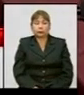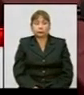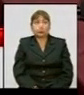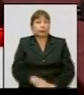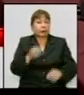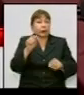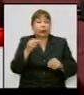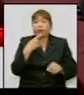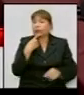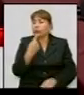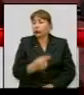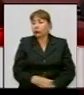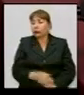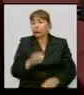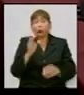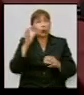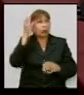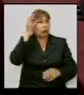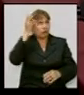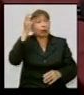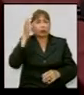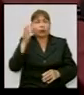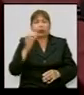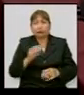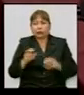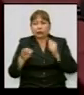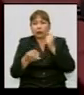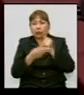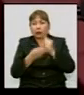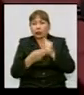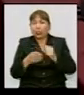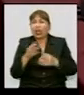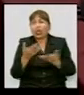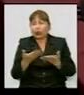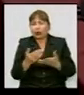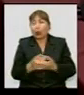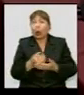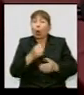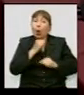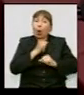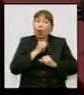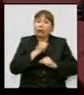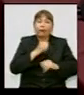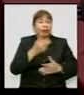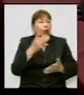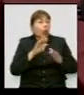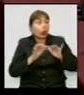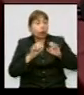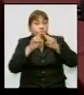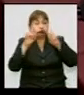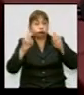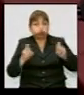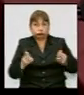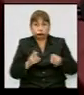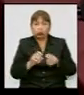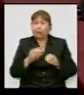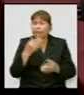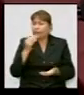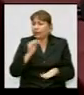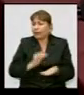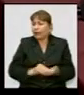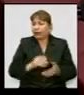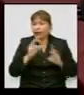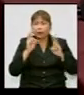Este es el concepto de ciberseguridad y ciberdefensa, o de seguridad digital y ciberdefensa, que es uno de los temas que nos